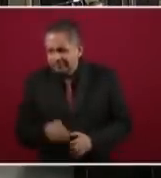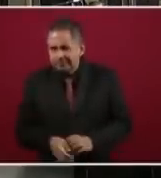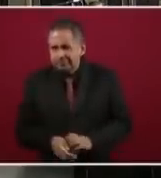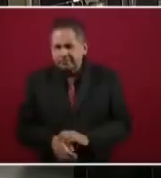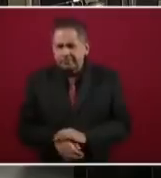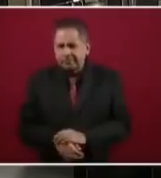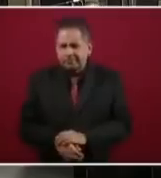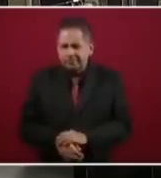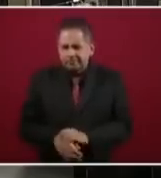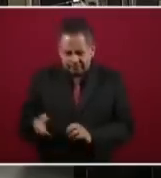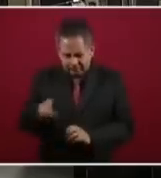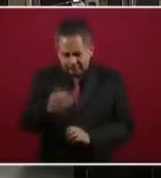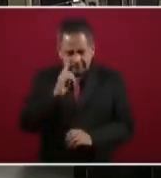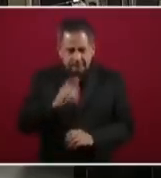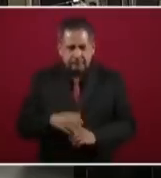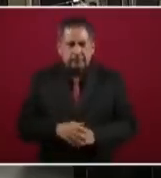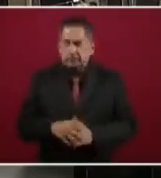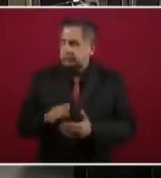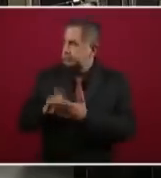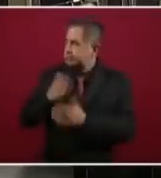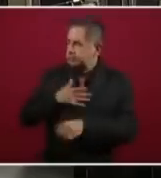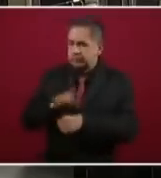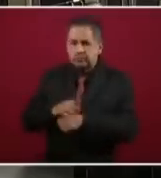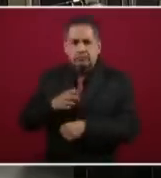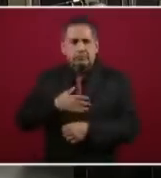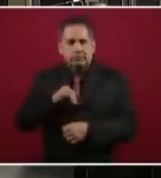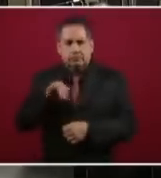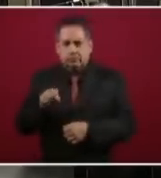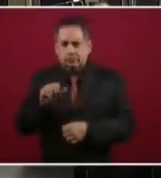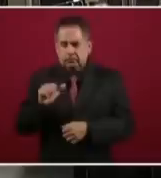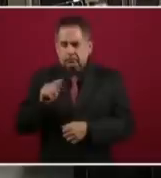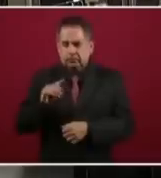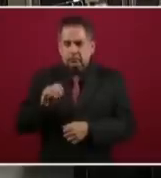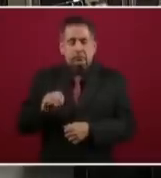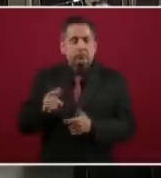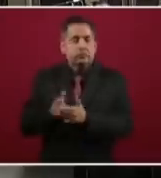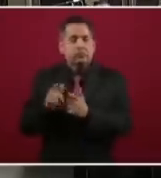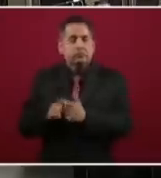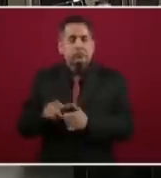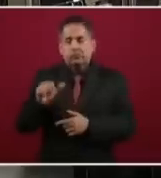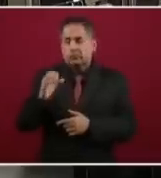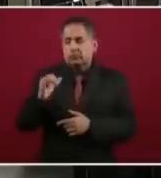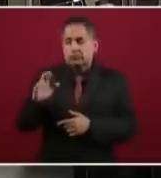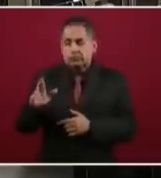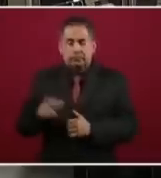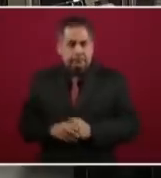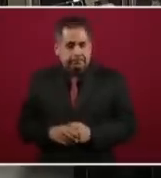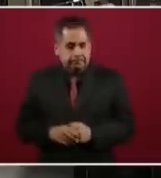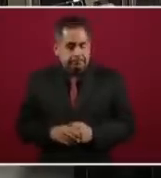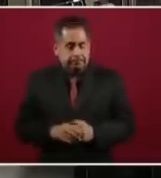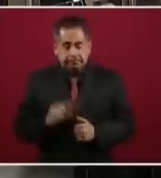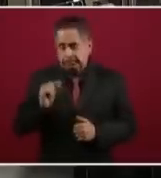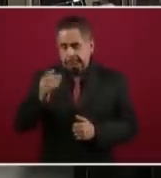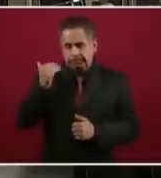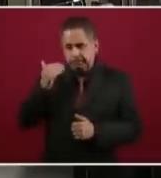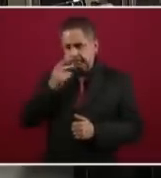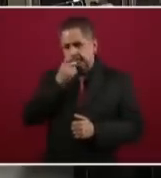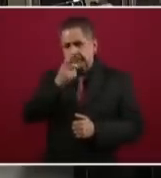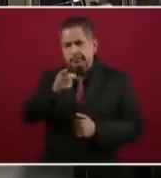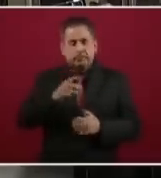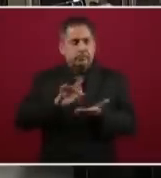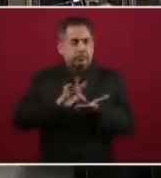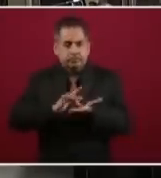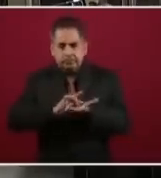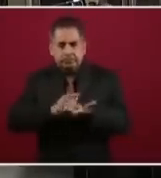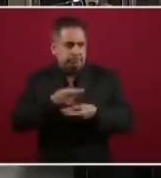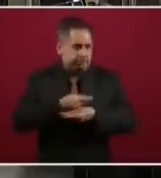A ver. Gracias, buenos días. José Antonio Morales, de Grupo Esir. Señor, hace unos días nos habló del reparto de